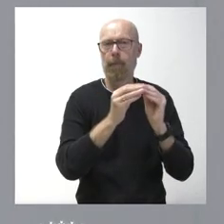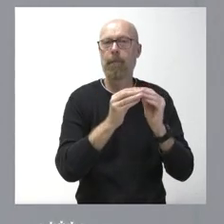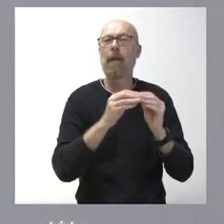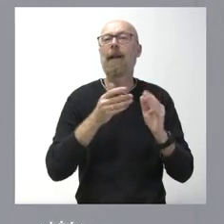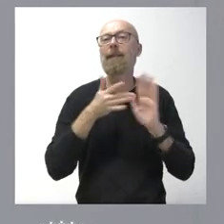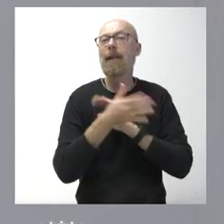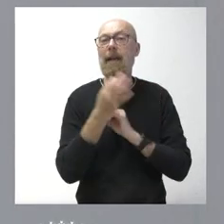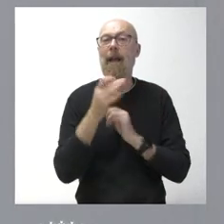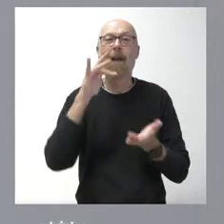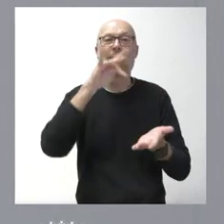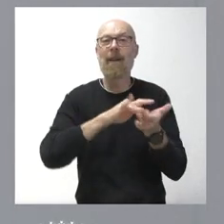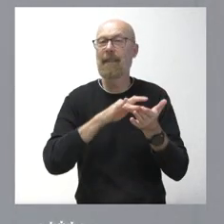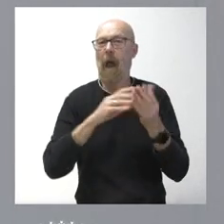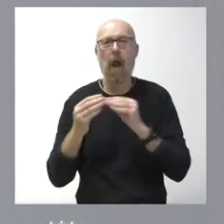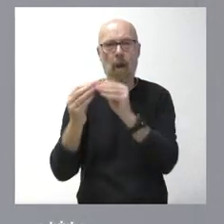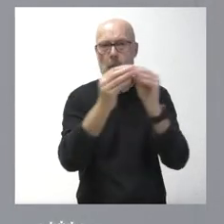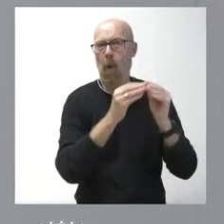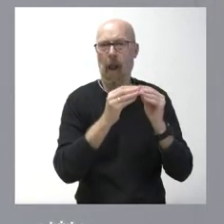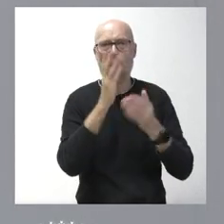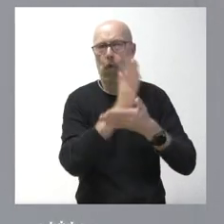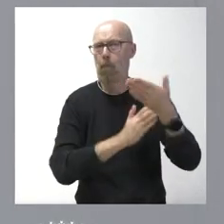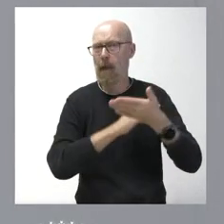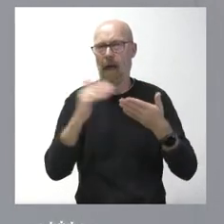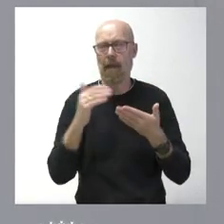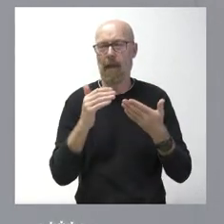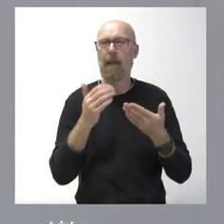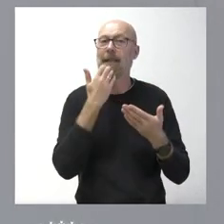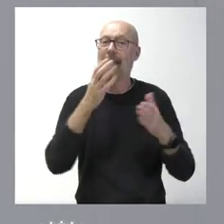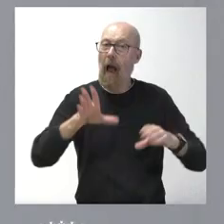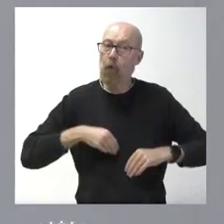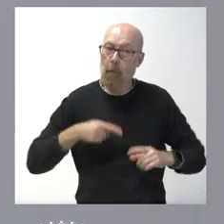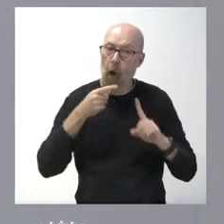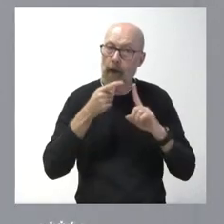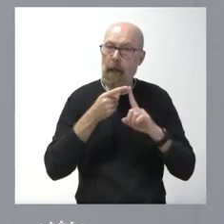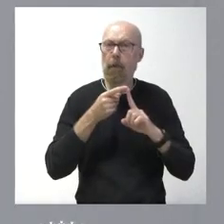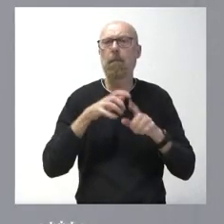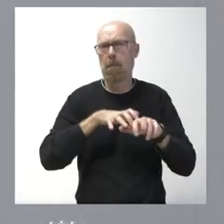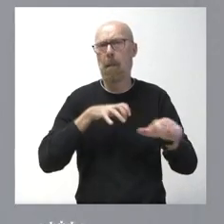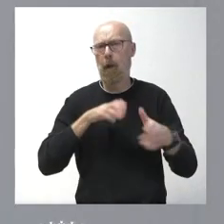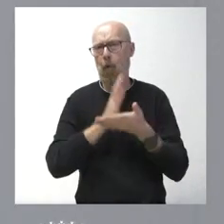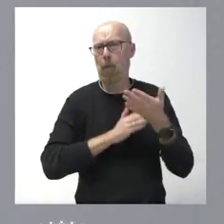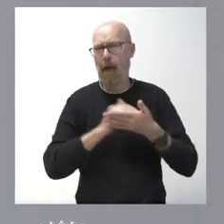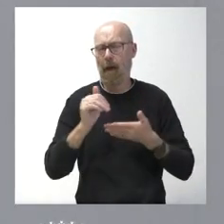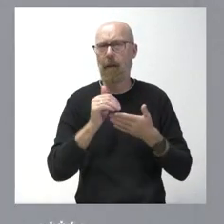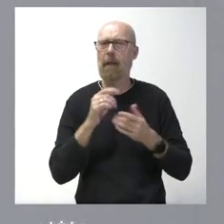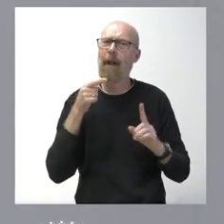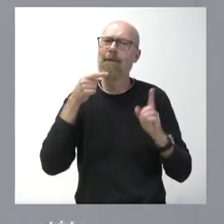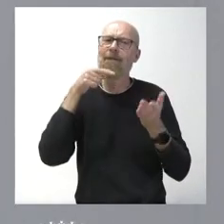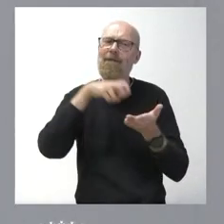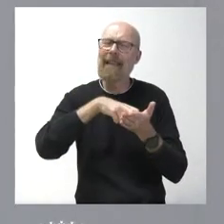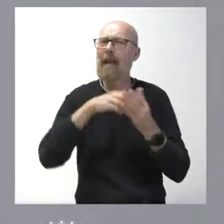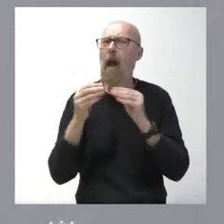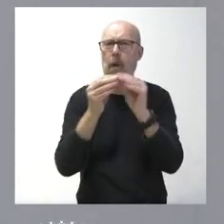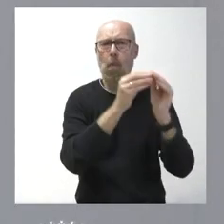fecha sea igual para las comunidades autónomas que asumimos ese objetivo que somos la mayor parte de las comunidades autónomas y que lo hagamos con